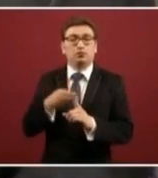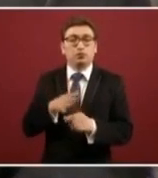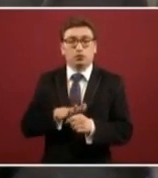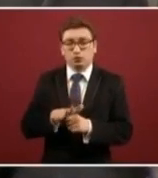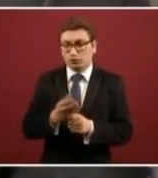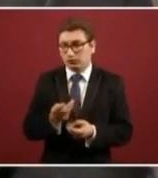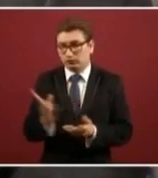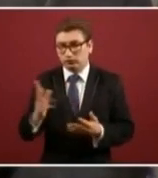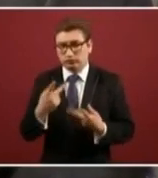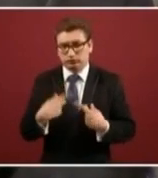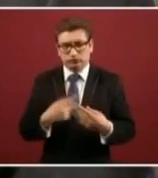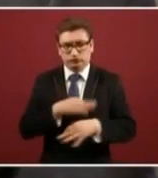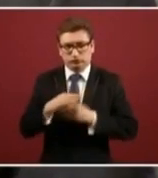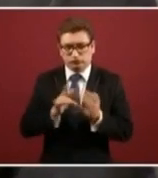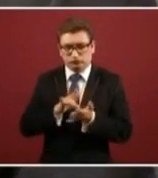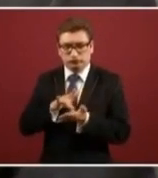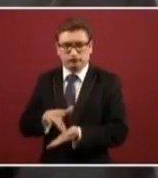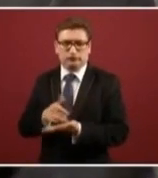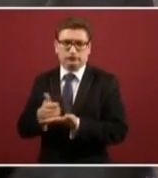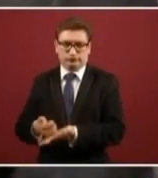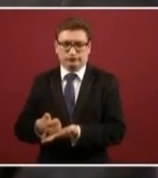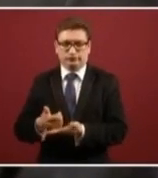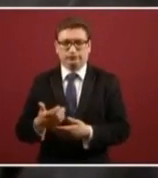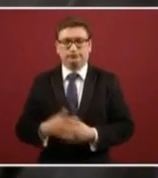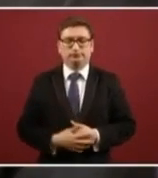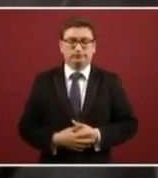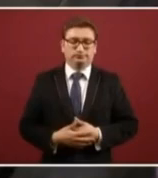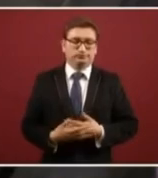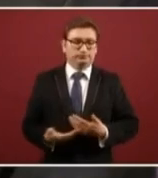a la mayoría de la población. Yo